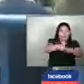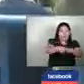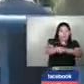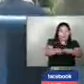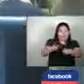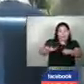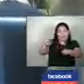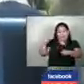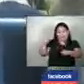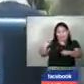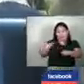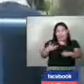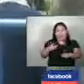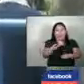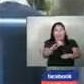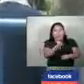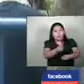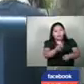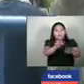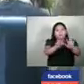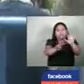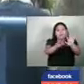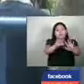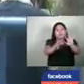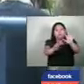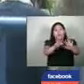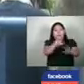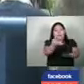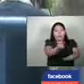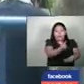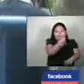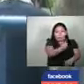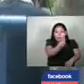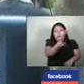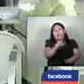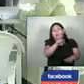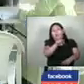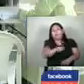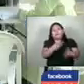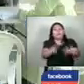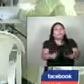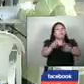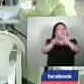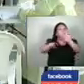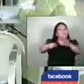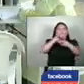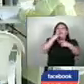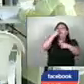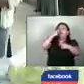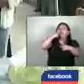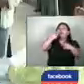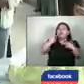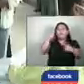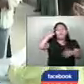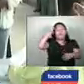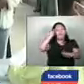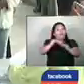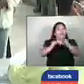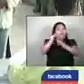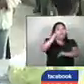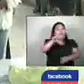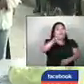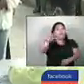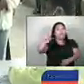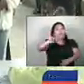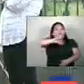se tuvieron 797 casos de 6.046 tamizajes, lo cual representa arriba del 10